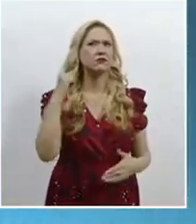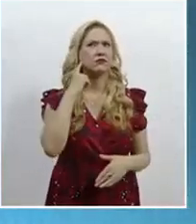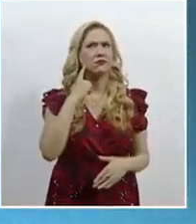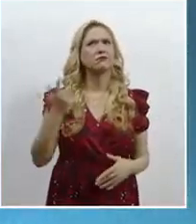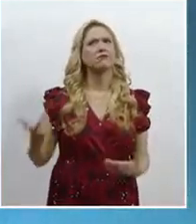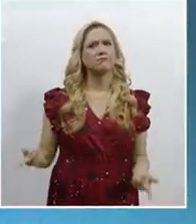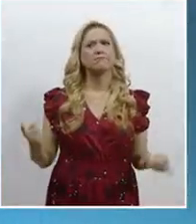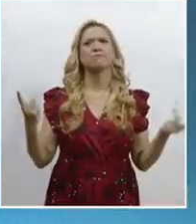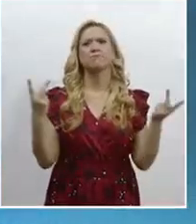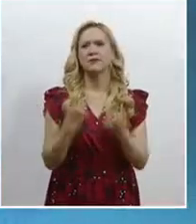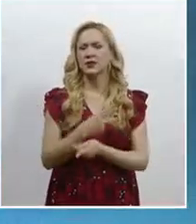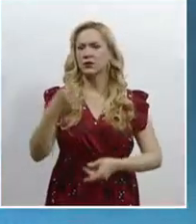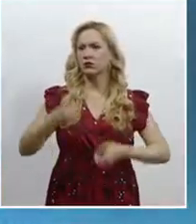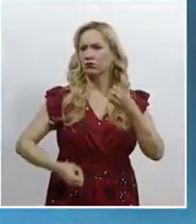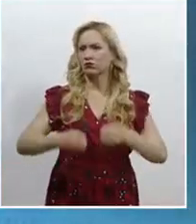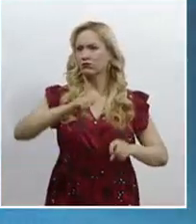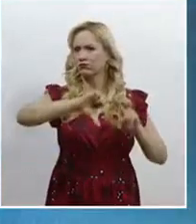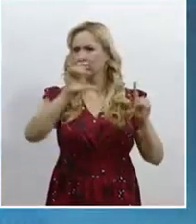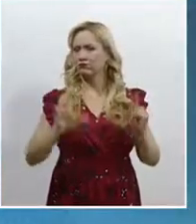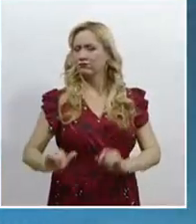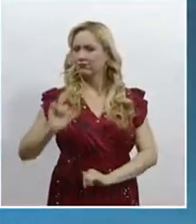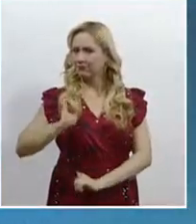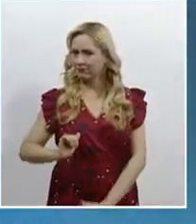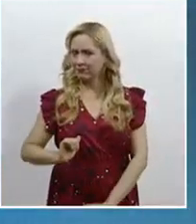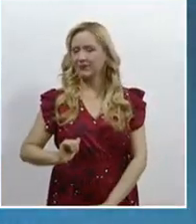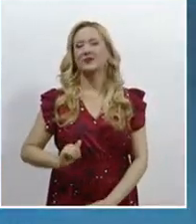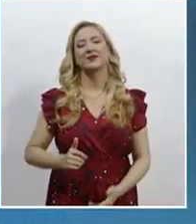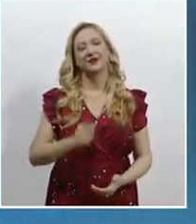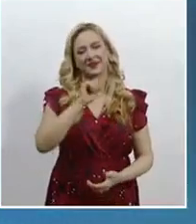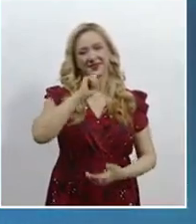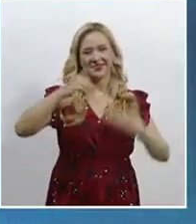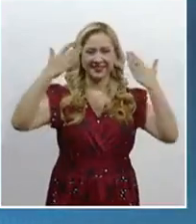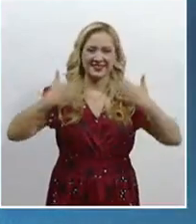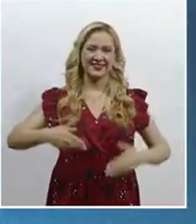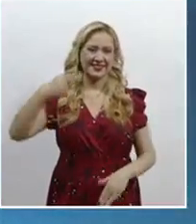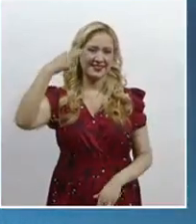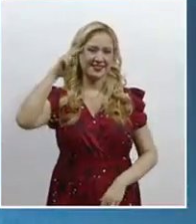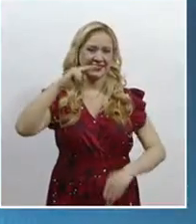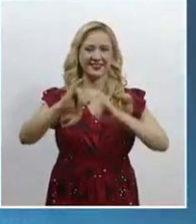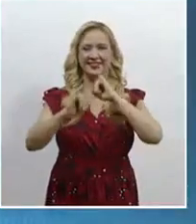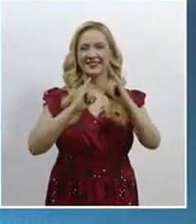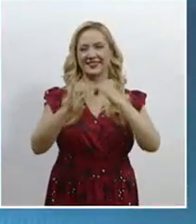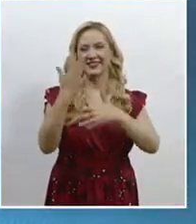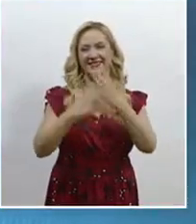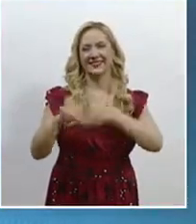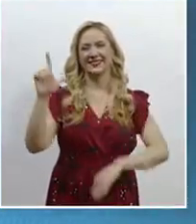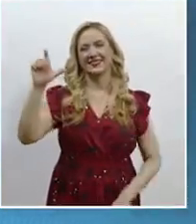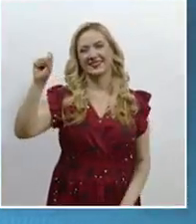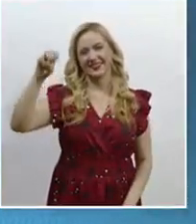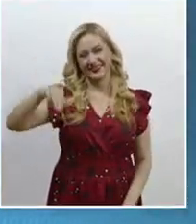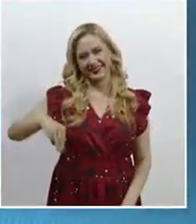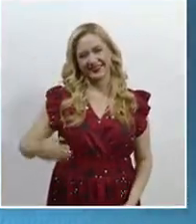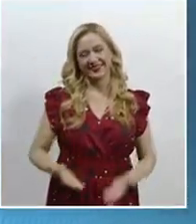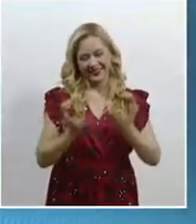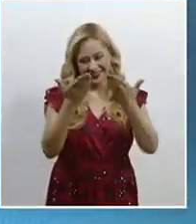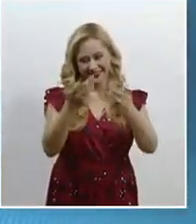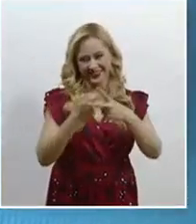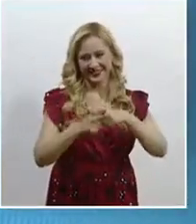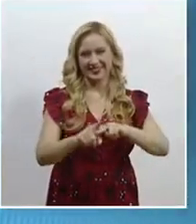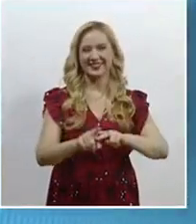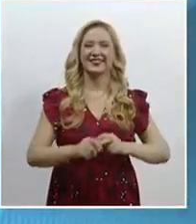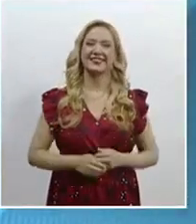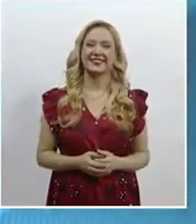información más reciente del Poder Judicial de la Federación. Saludo a mi compañera Nidia Díaz en la interpretación en lengua de señas mexicana.